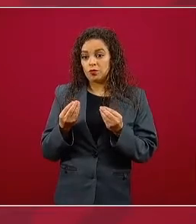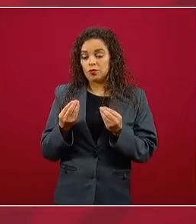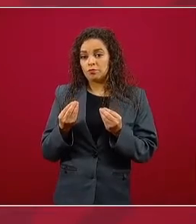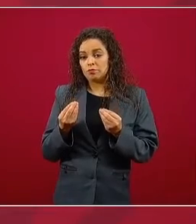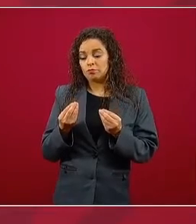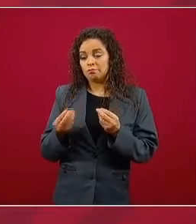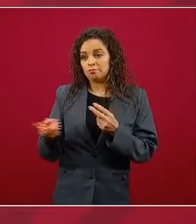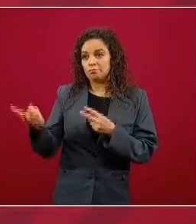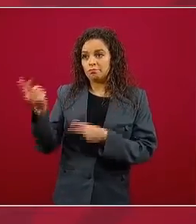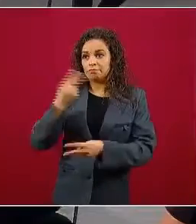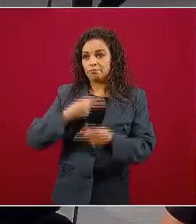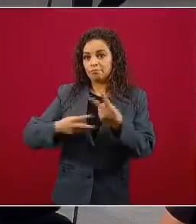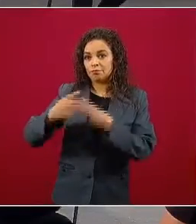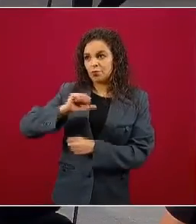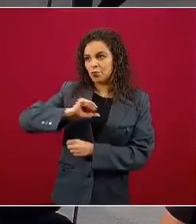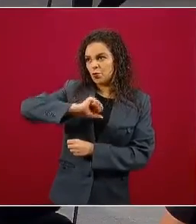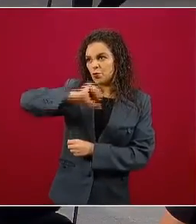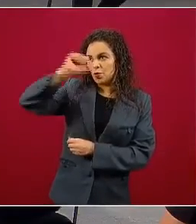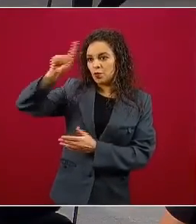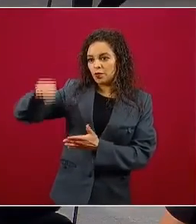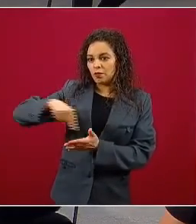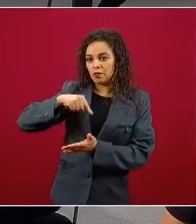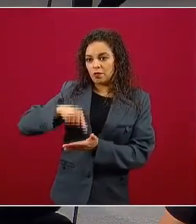las teorías